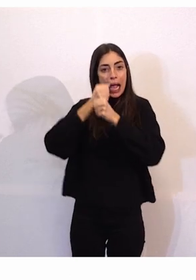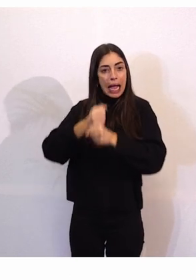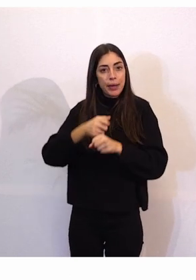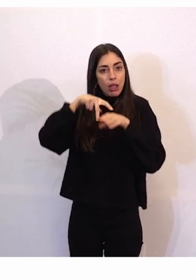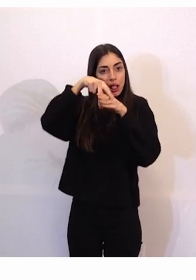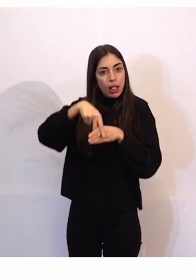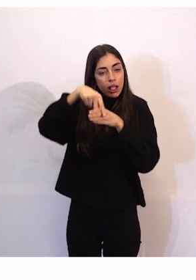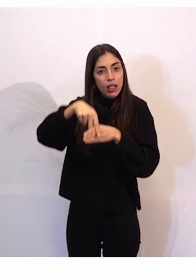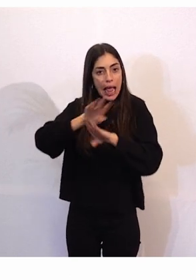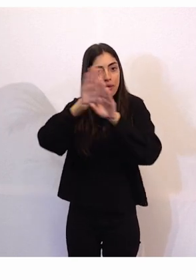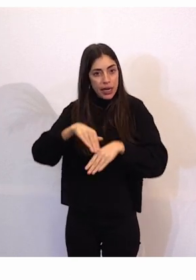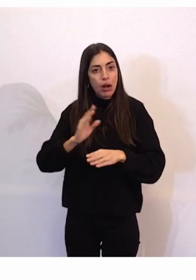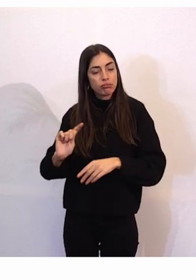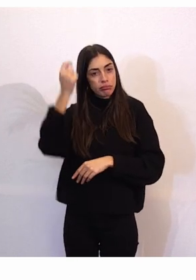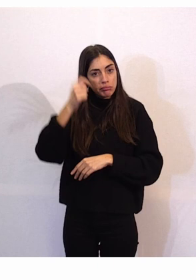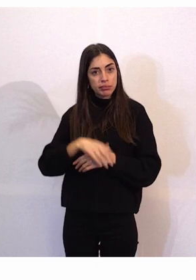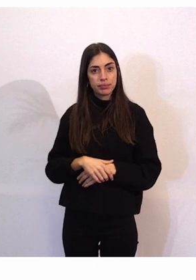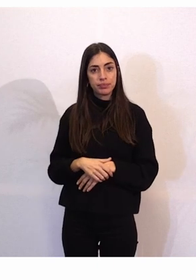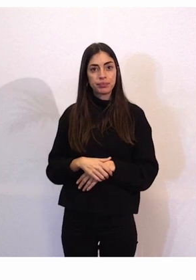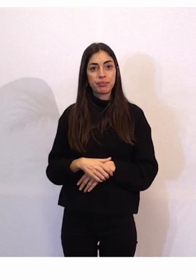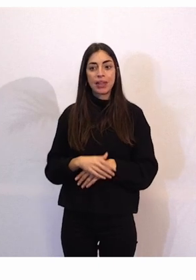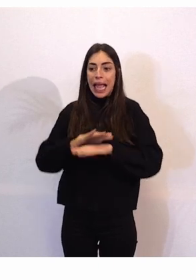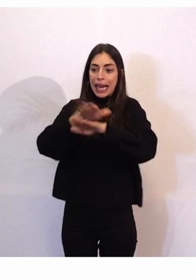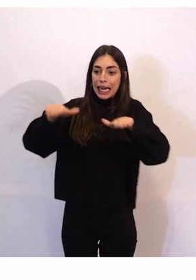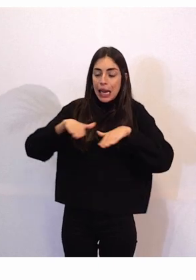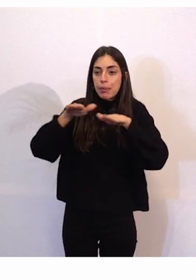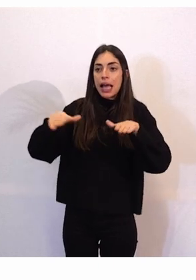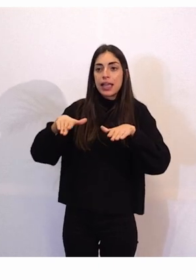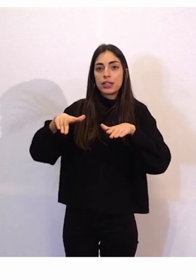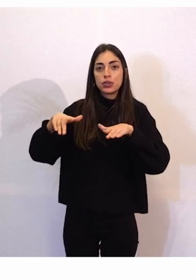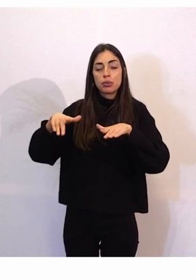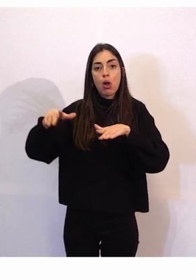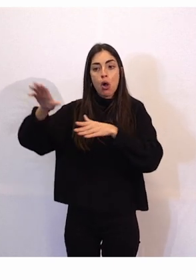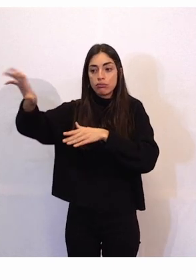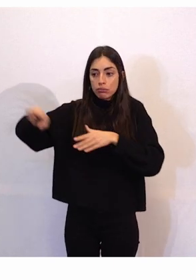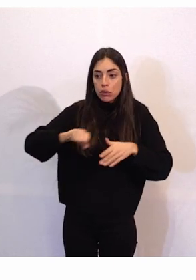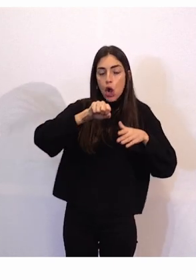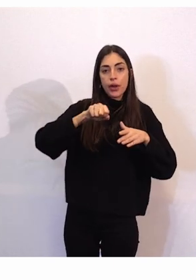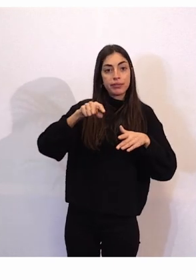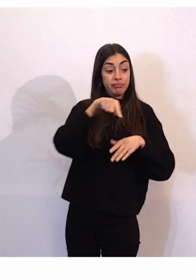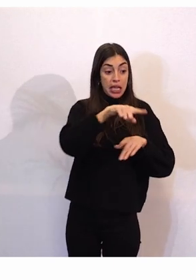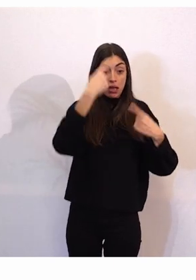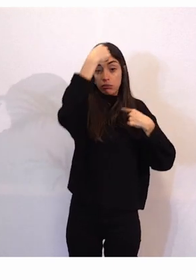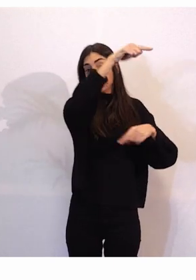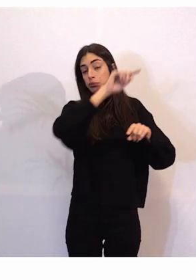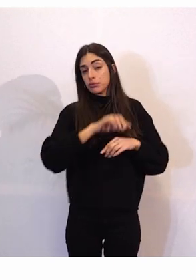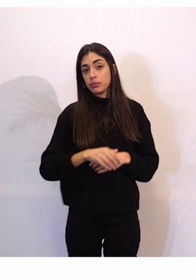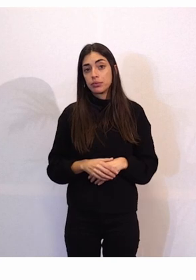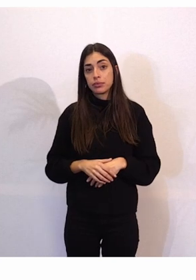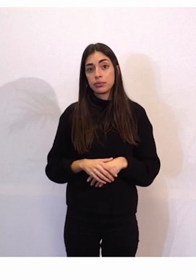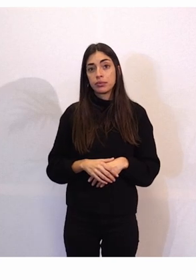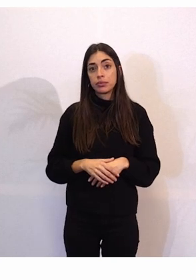caballo. En la playa, la coges de aquí y vaya sola. Vaya